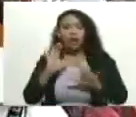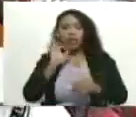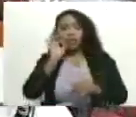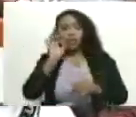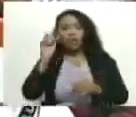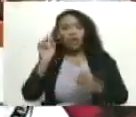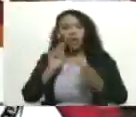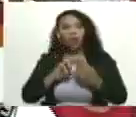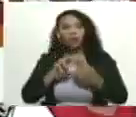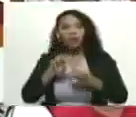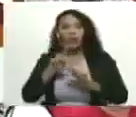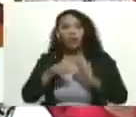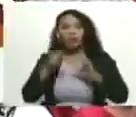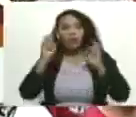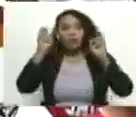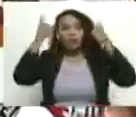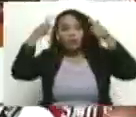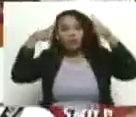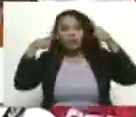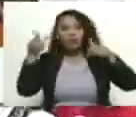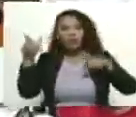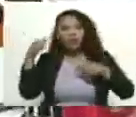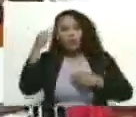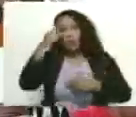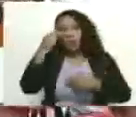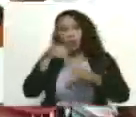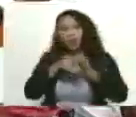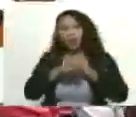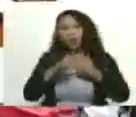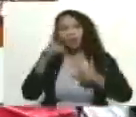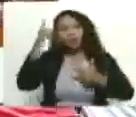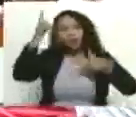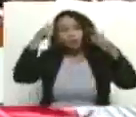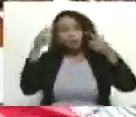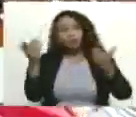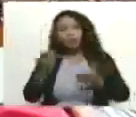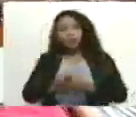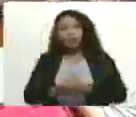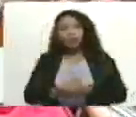Él es Chávez. En sus ojos está Chávez.